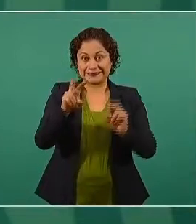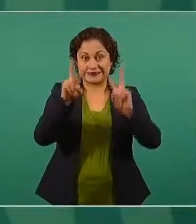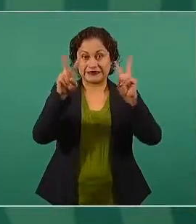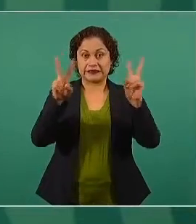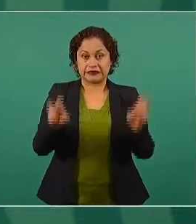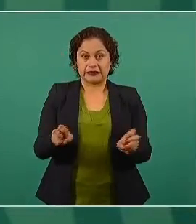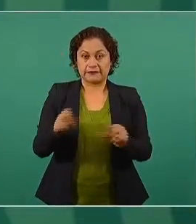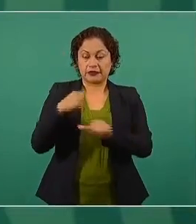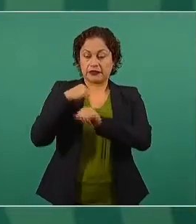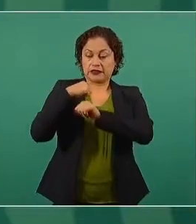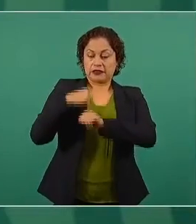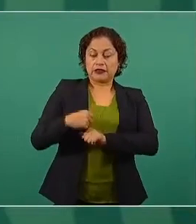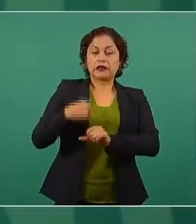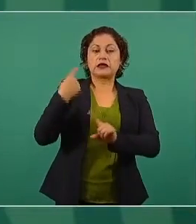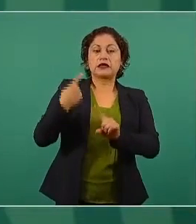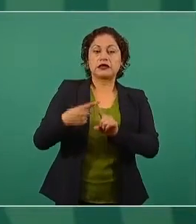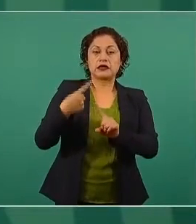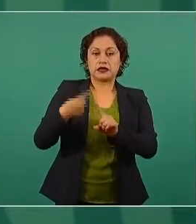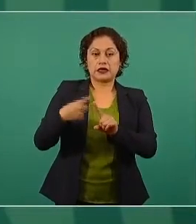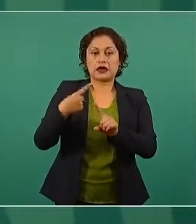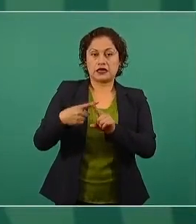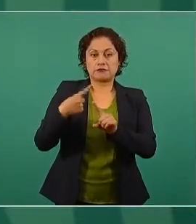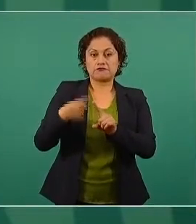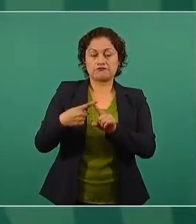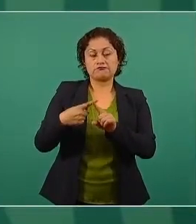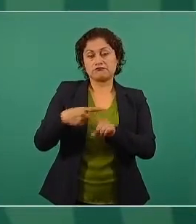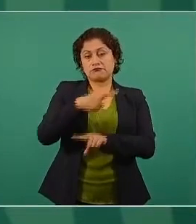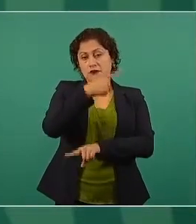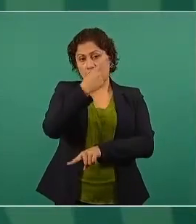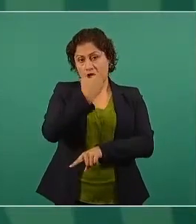Estado, con la embajada,